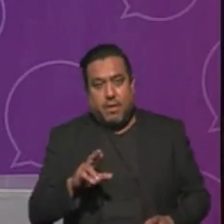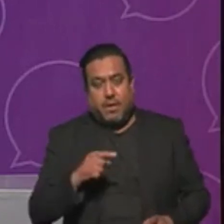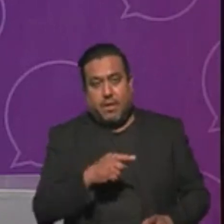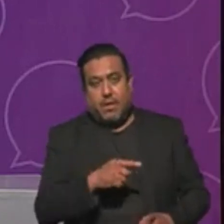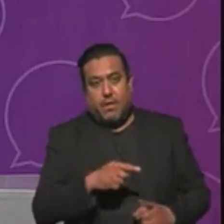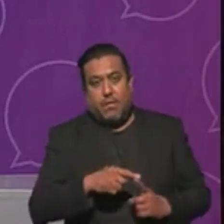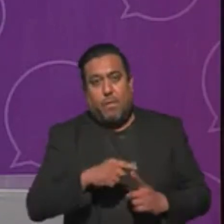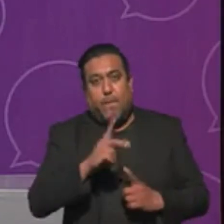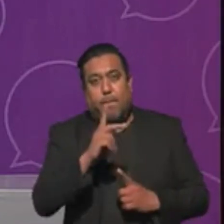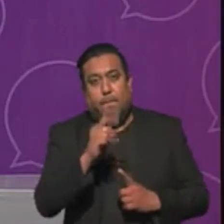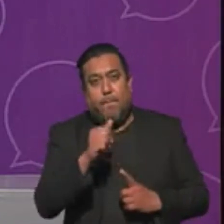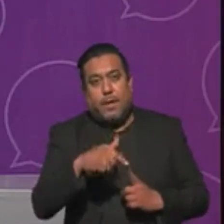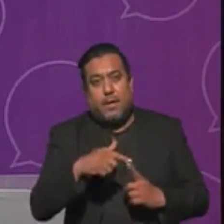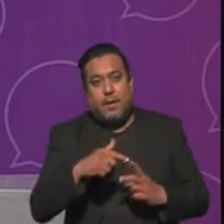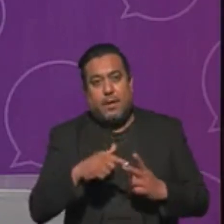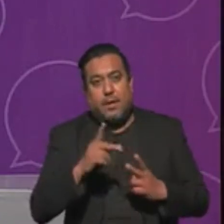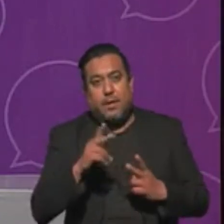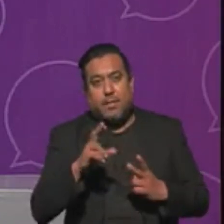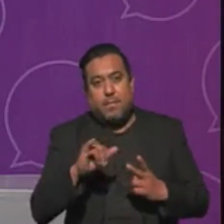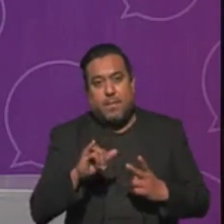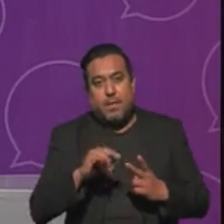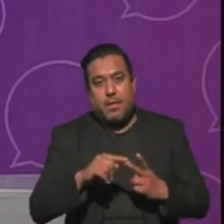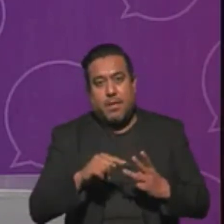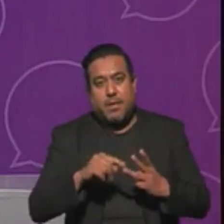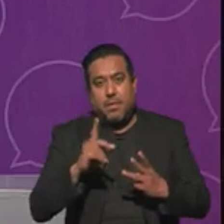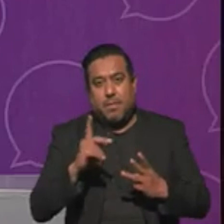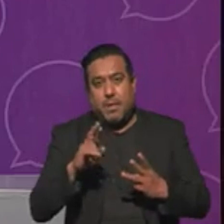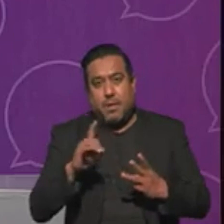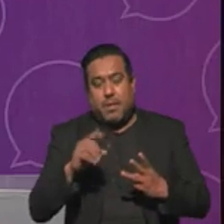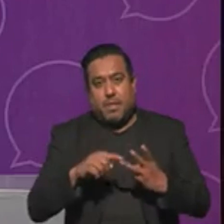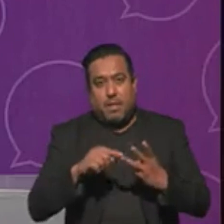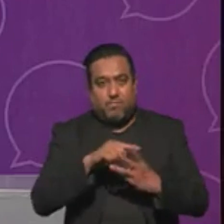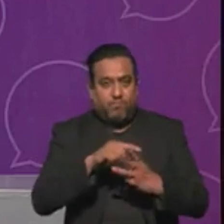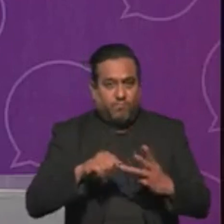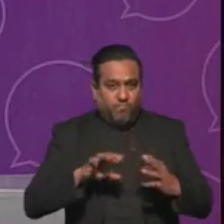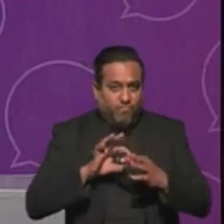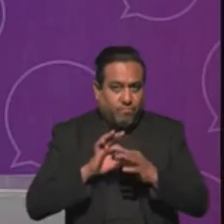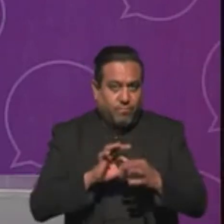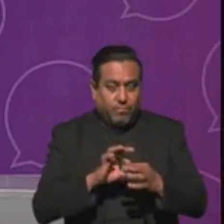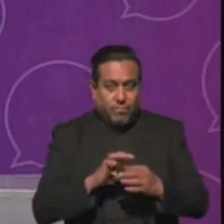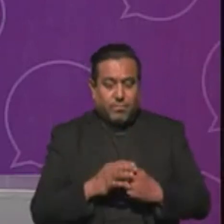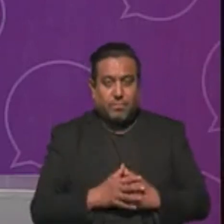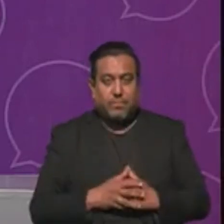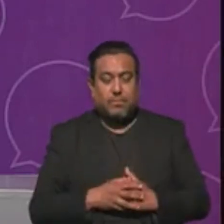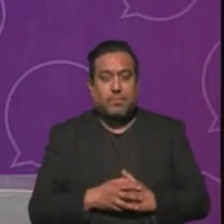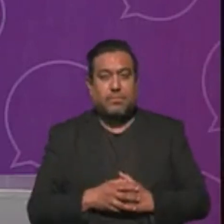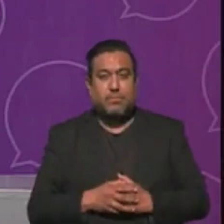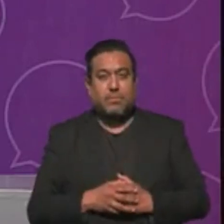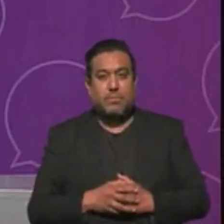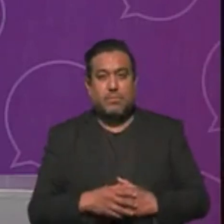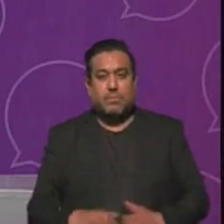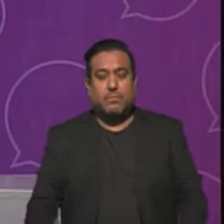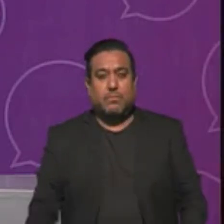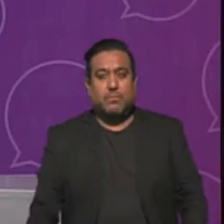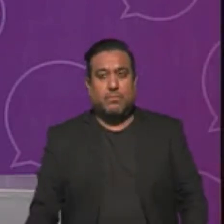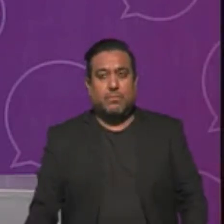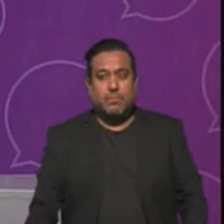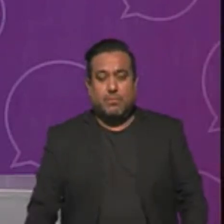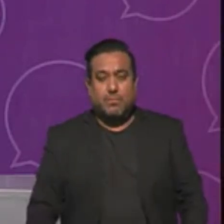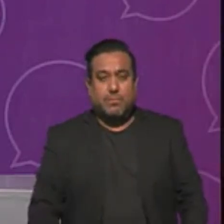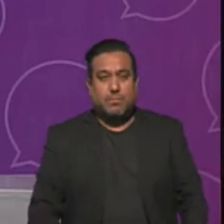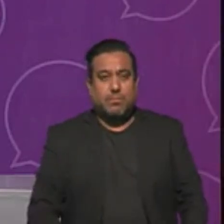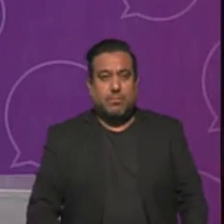coalición fuerza y corazón por Guanajuato integrado por los partidos Acción Nacional partido revolucionario institucional y partido de la Revolución